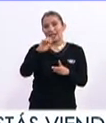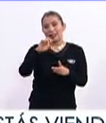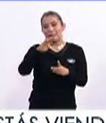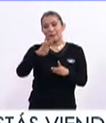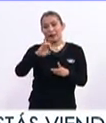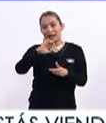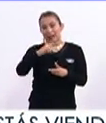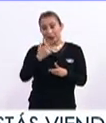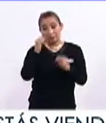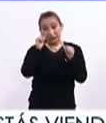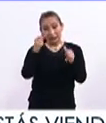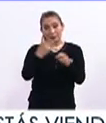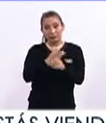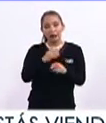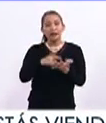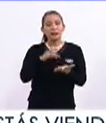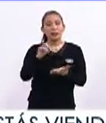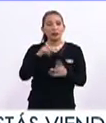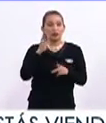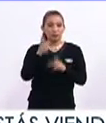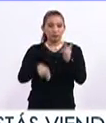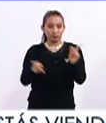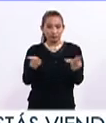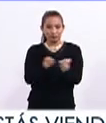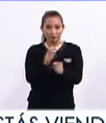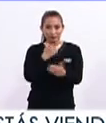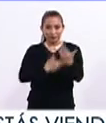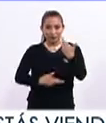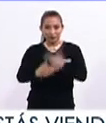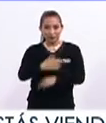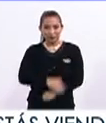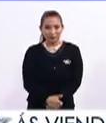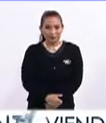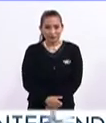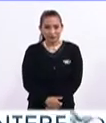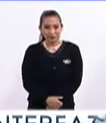éxito, estaremos muy al pendiente. Gracias, Mauricio. Vamos a hacer una breve pausa y regresamos.